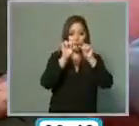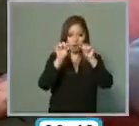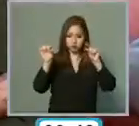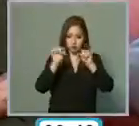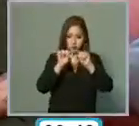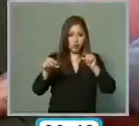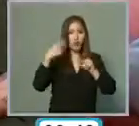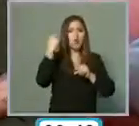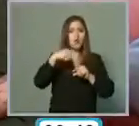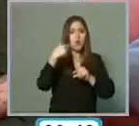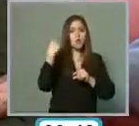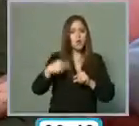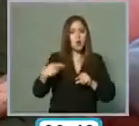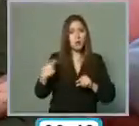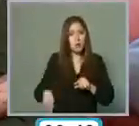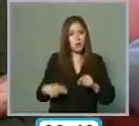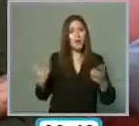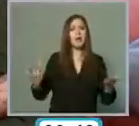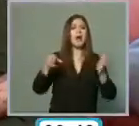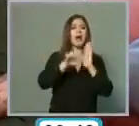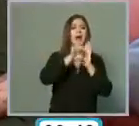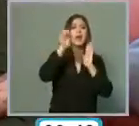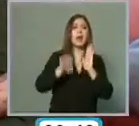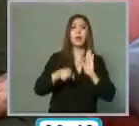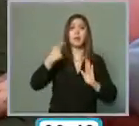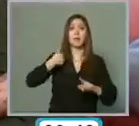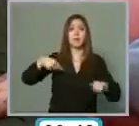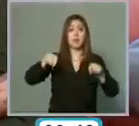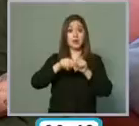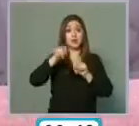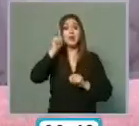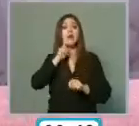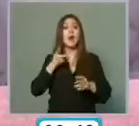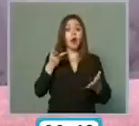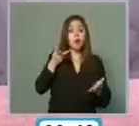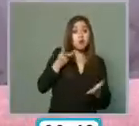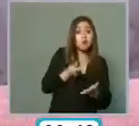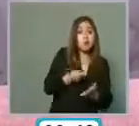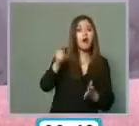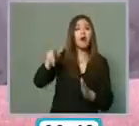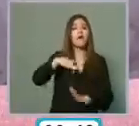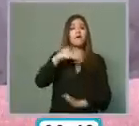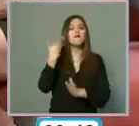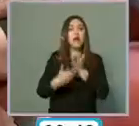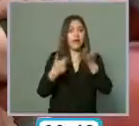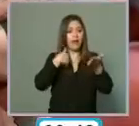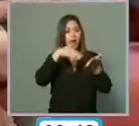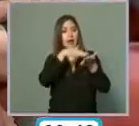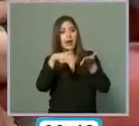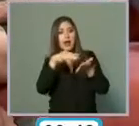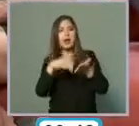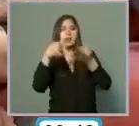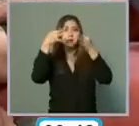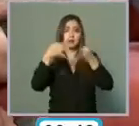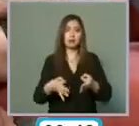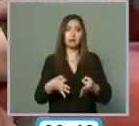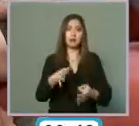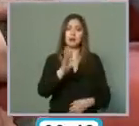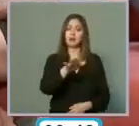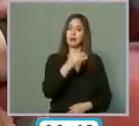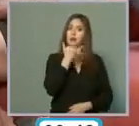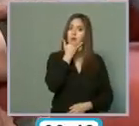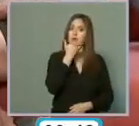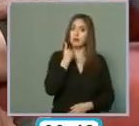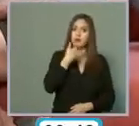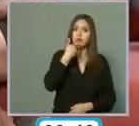Entonces, mi tía inyecta, pues sí, pero la tía que inyecta, a ver si leyó bien de qué se trata y demás. Ok, eso es bueno saber, ¿no? Porque